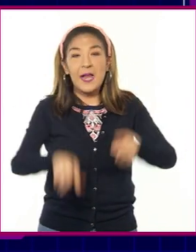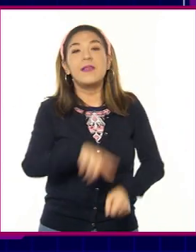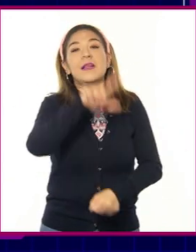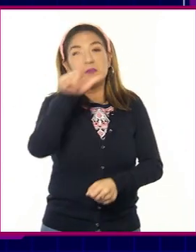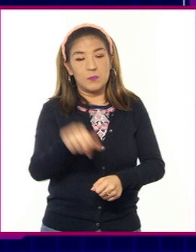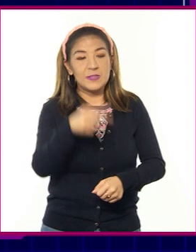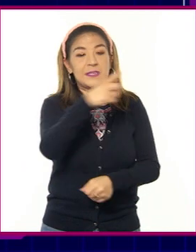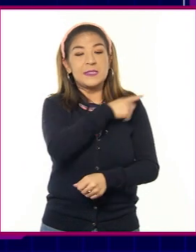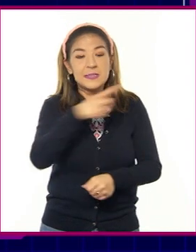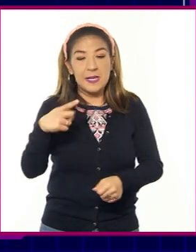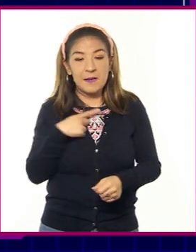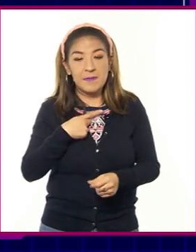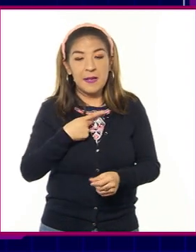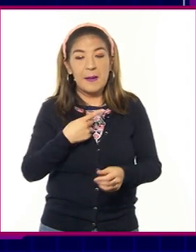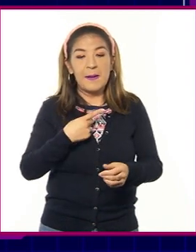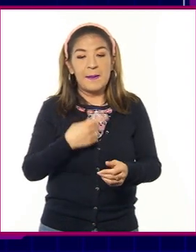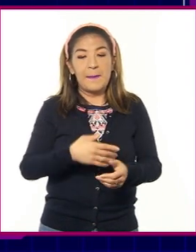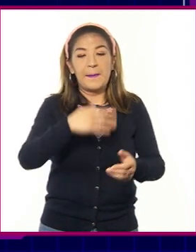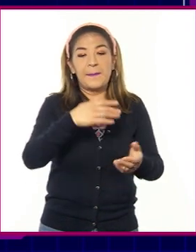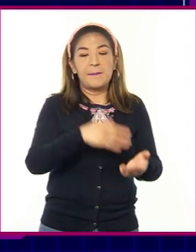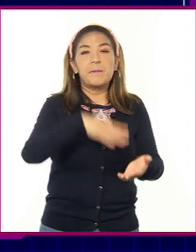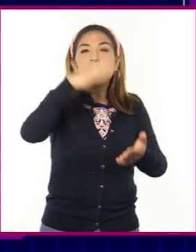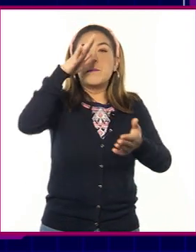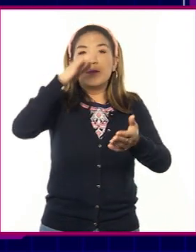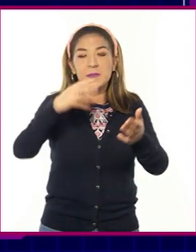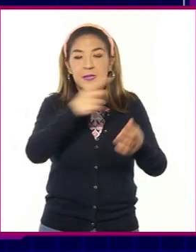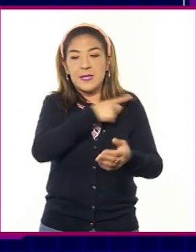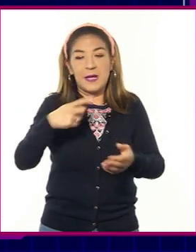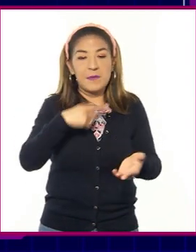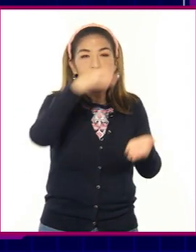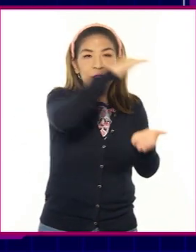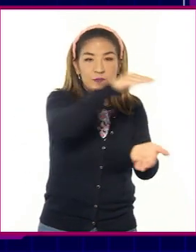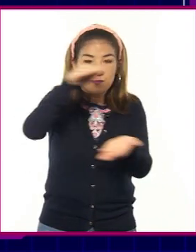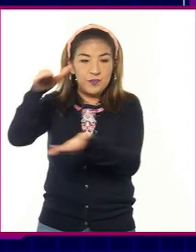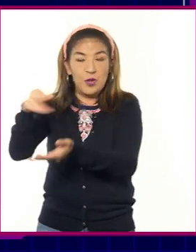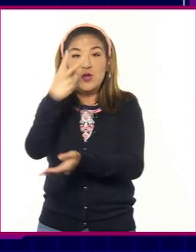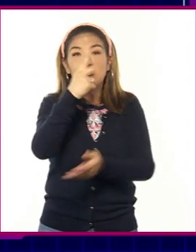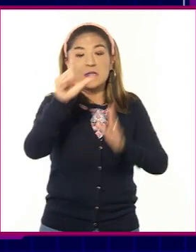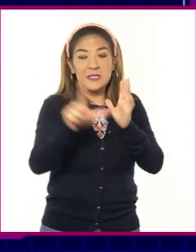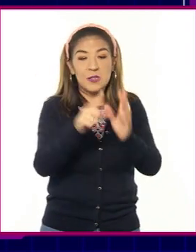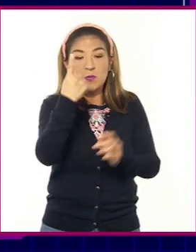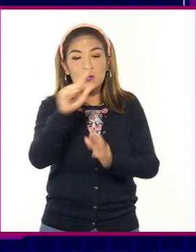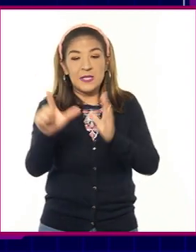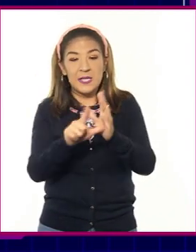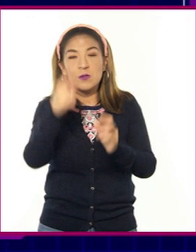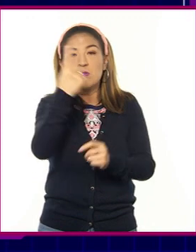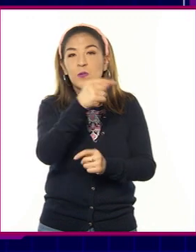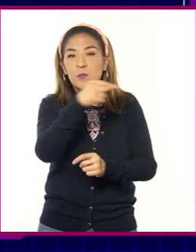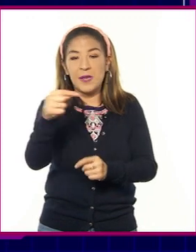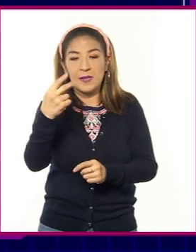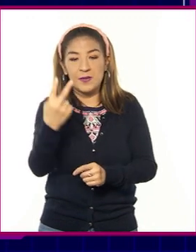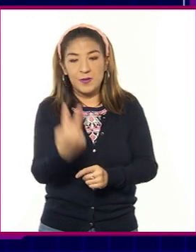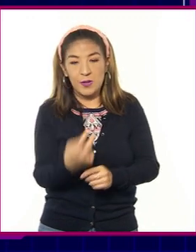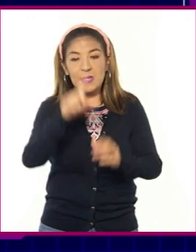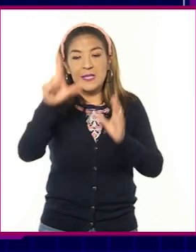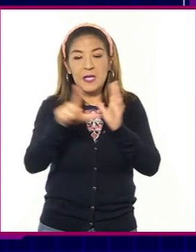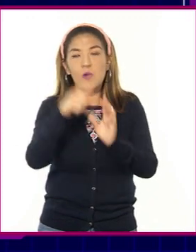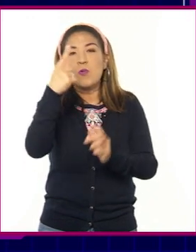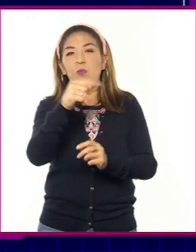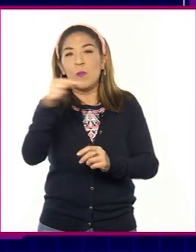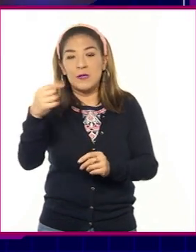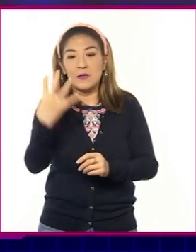se debe repartir toda la pintura en envases de 2 litros, o de 1 litro, o de medio litro, o de 1/4 de